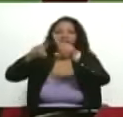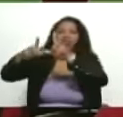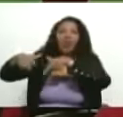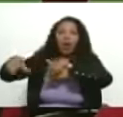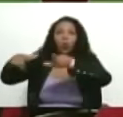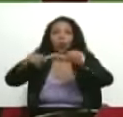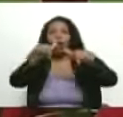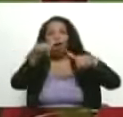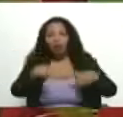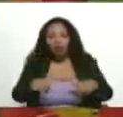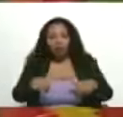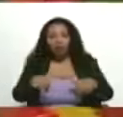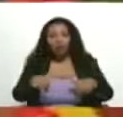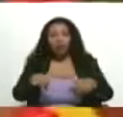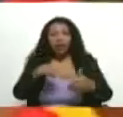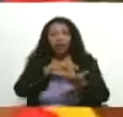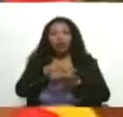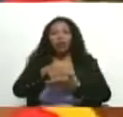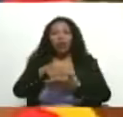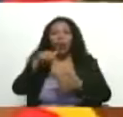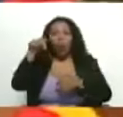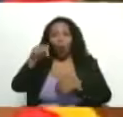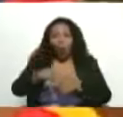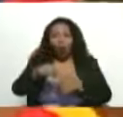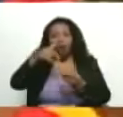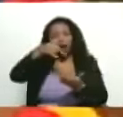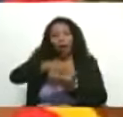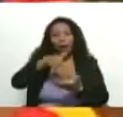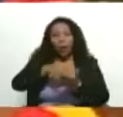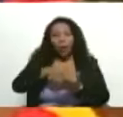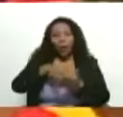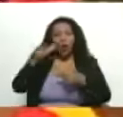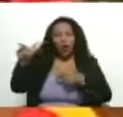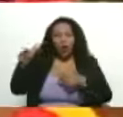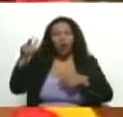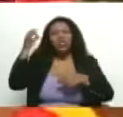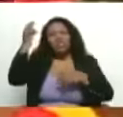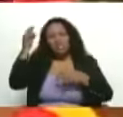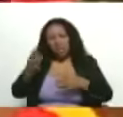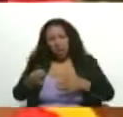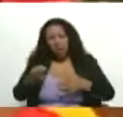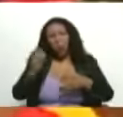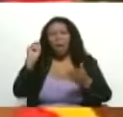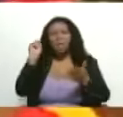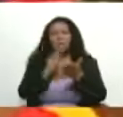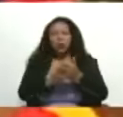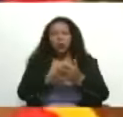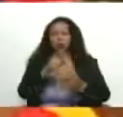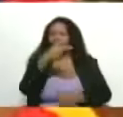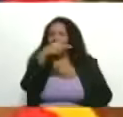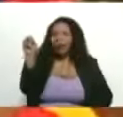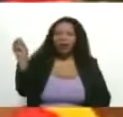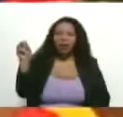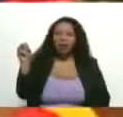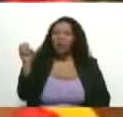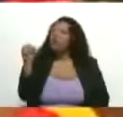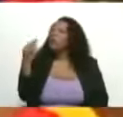nos toca Carabobo. Carabobo, ¿estamos seguros que va a sacar cuántos puntos? 20 puntos.